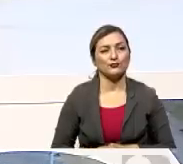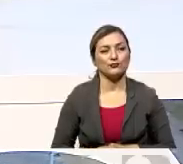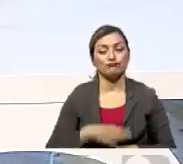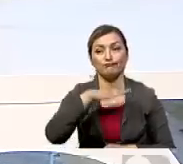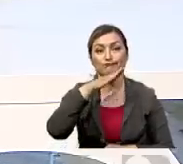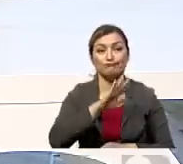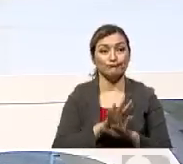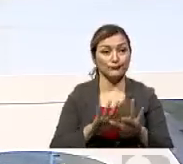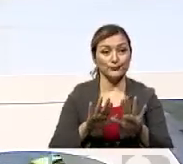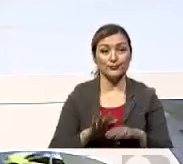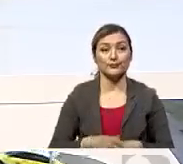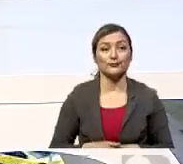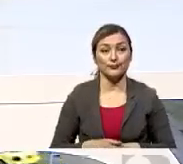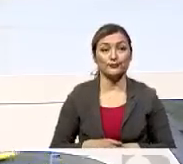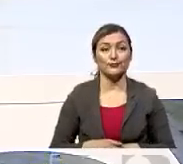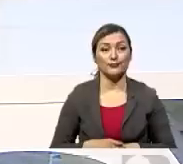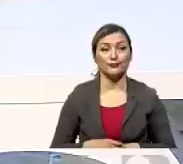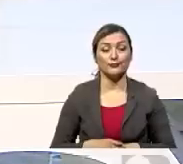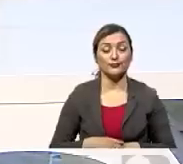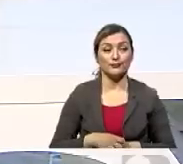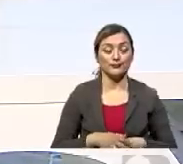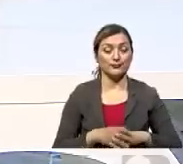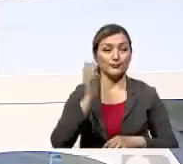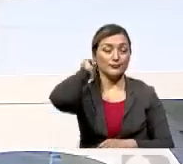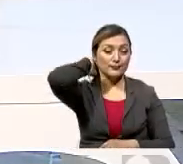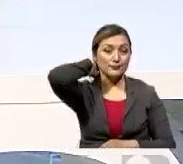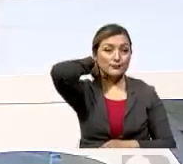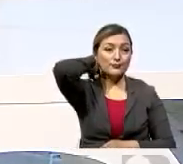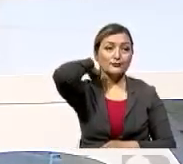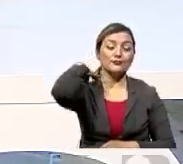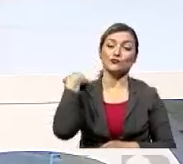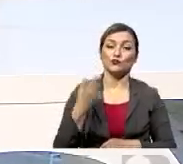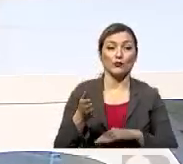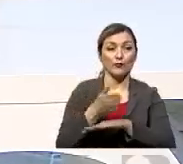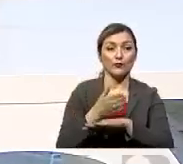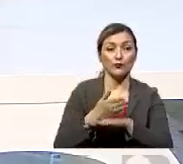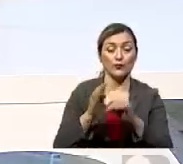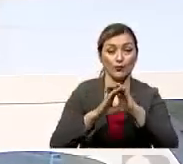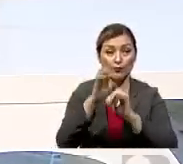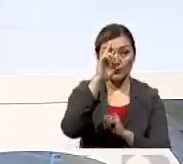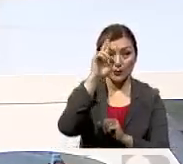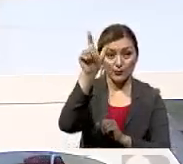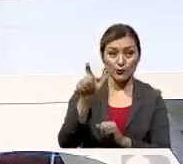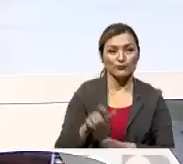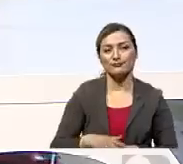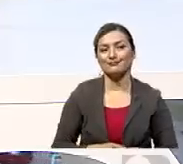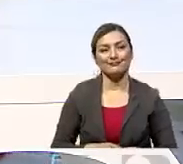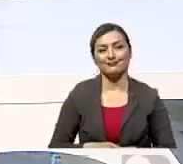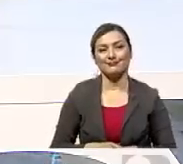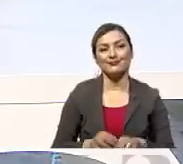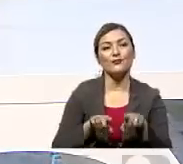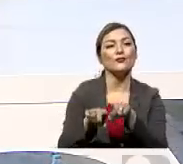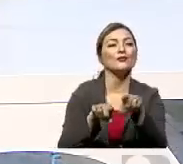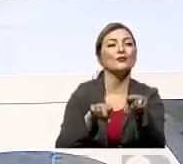Sí, ayer ya comentábamos un poco sobre el tema de cómo los buses no respetan al usuario. Empiezan a hacer carreras